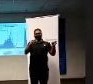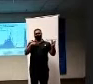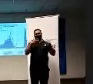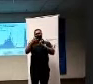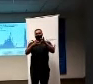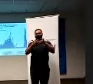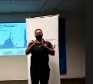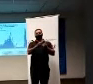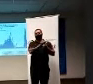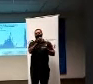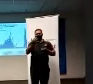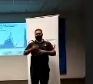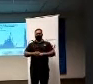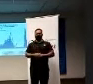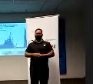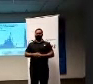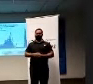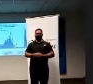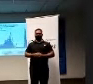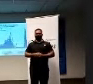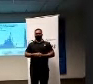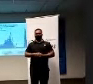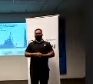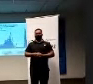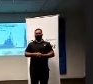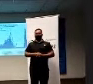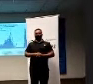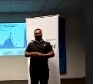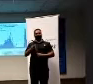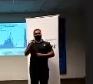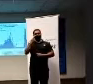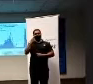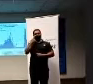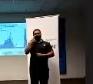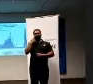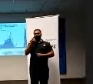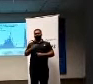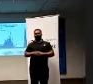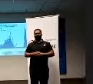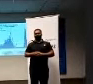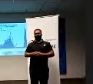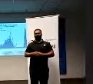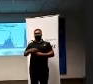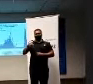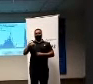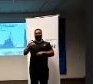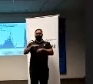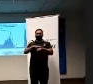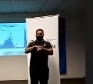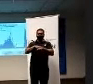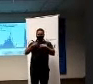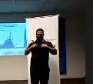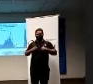Bueno, para ver un poquito cómo nosotros, cómo el ministerio manejan estos datos que